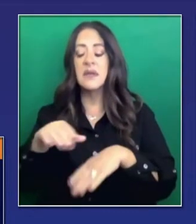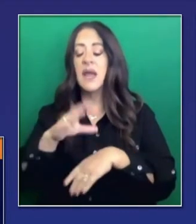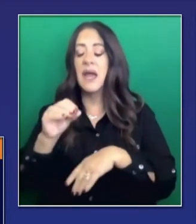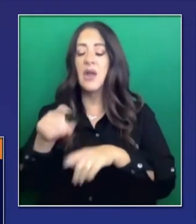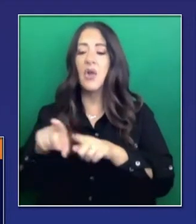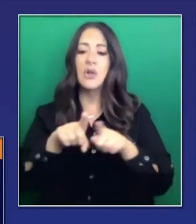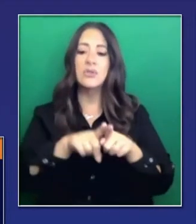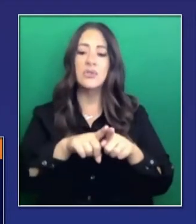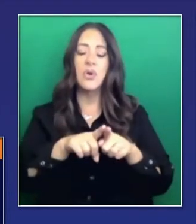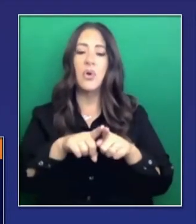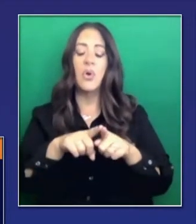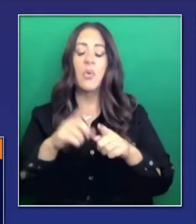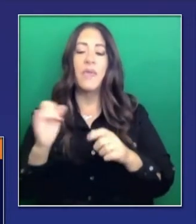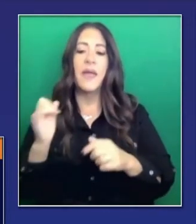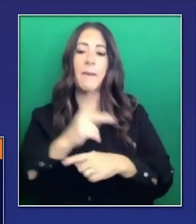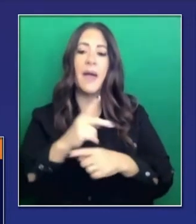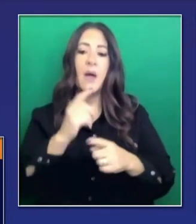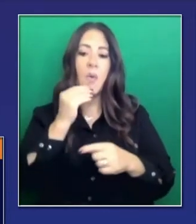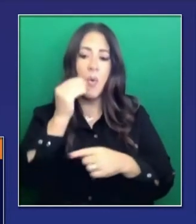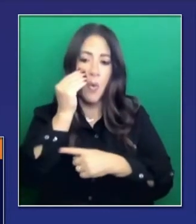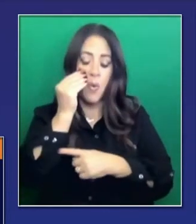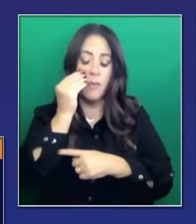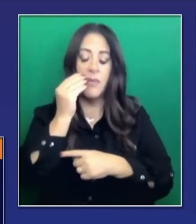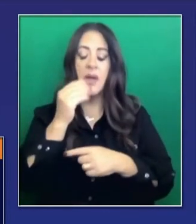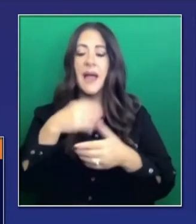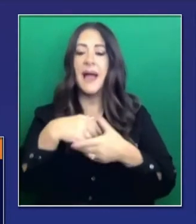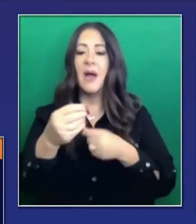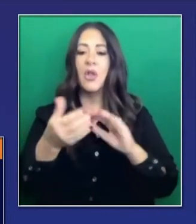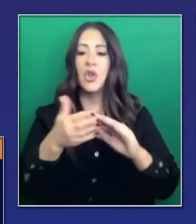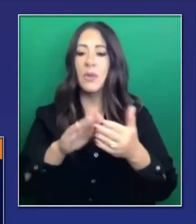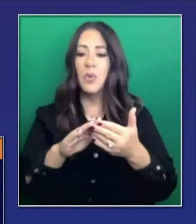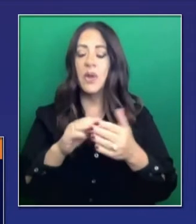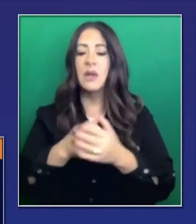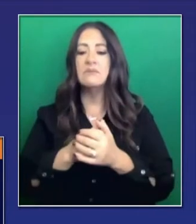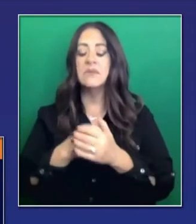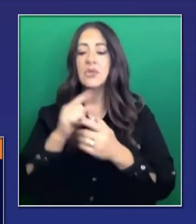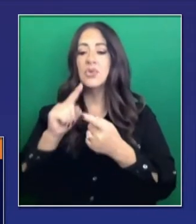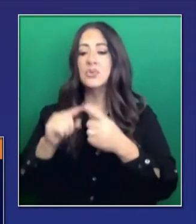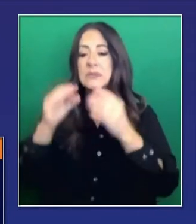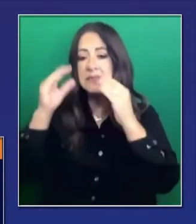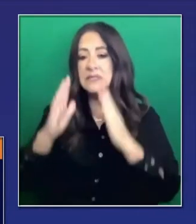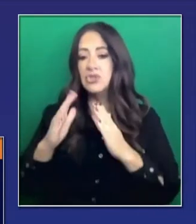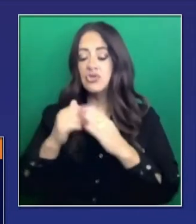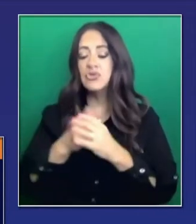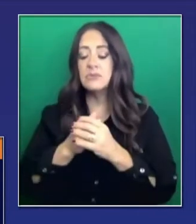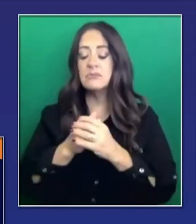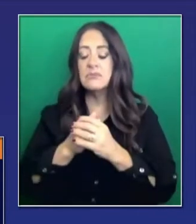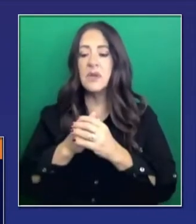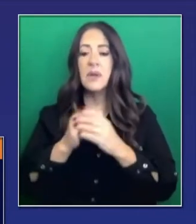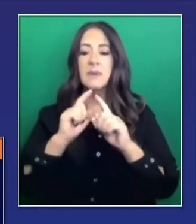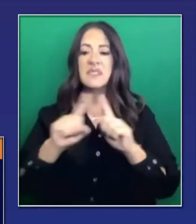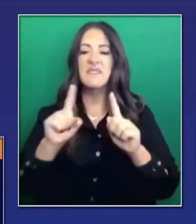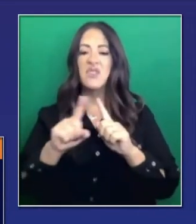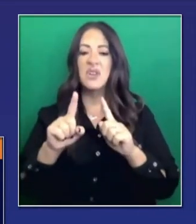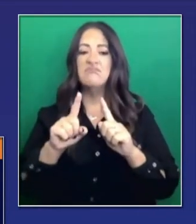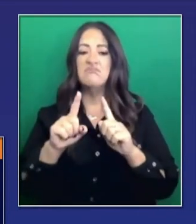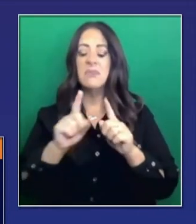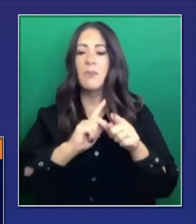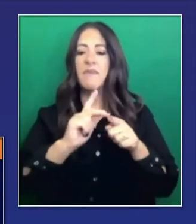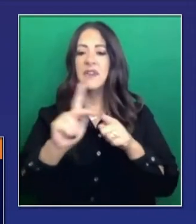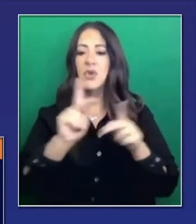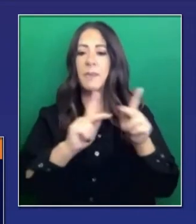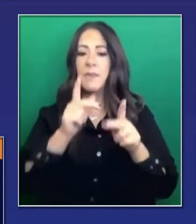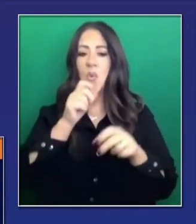a personas que los atienden, qué sucede en camino a casa, en camino a la escuela, interacciones entre paraprofesionales,